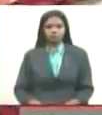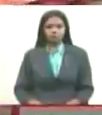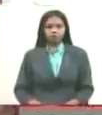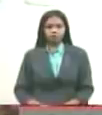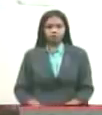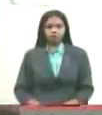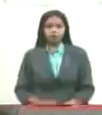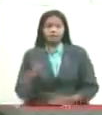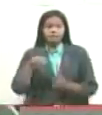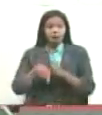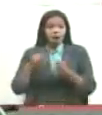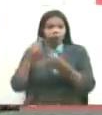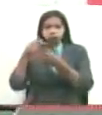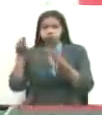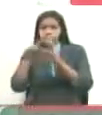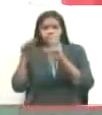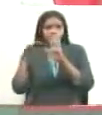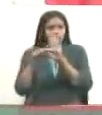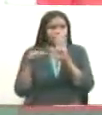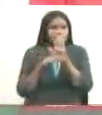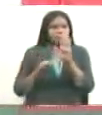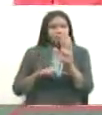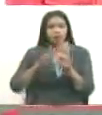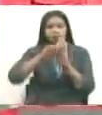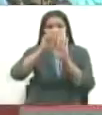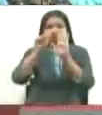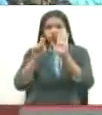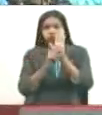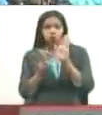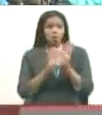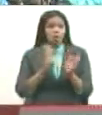los términos que establece la Constitución de la